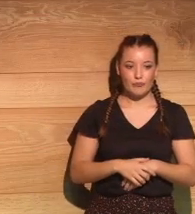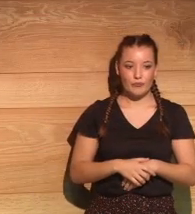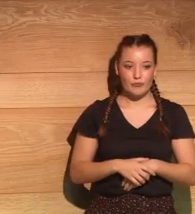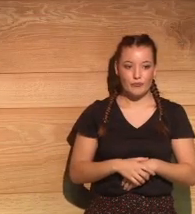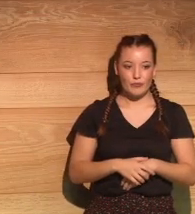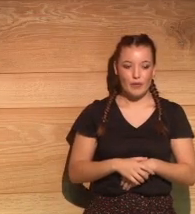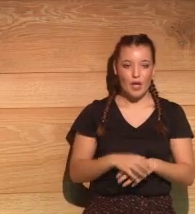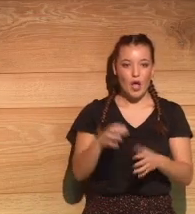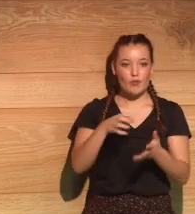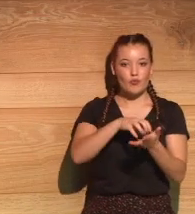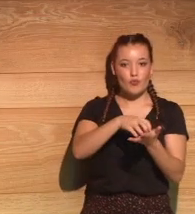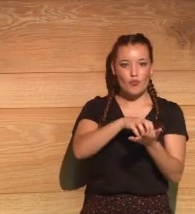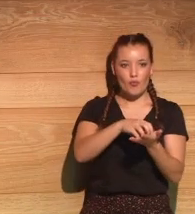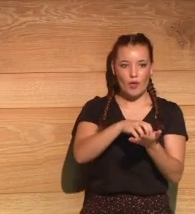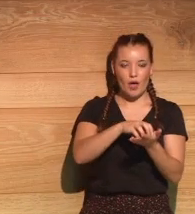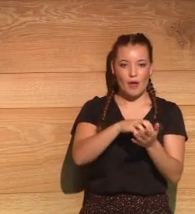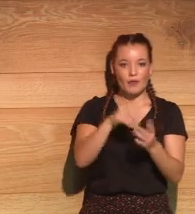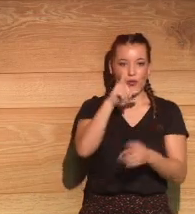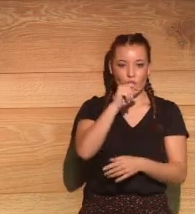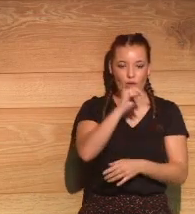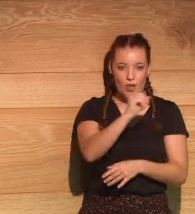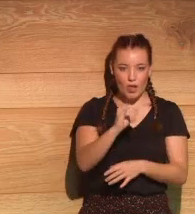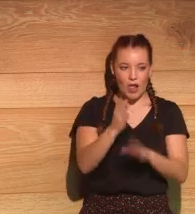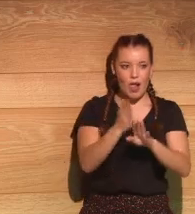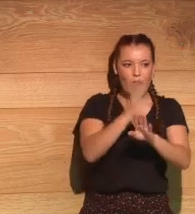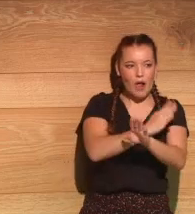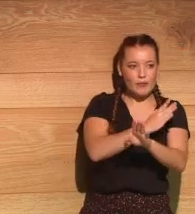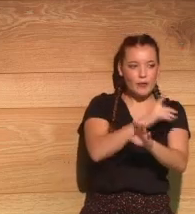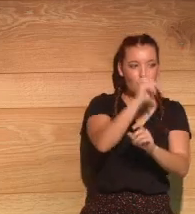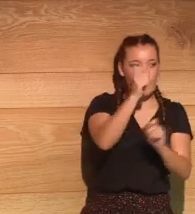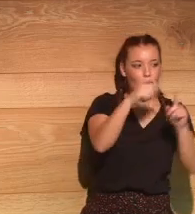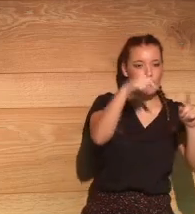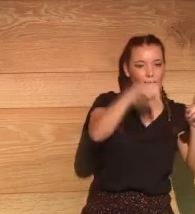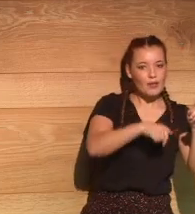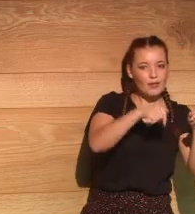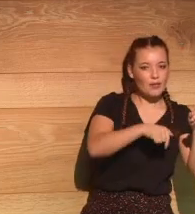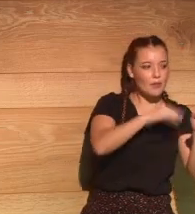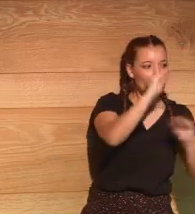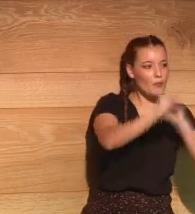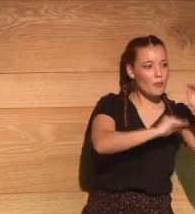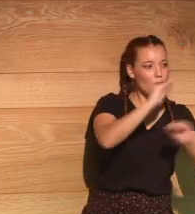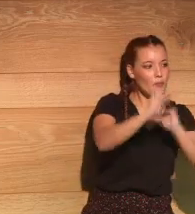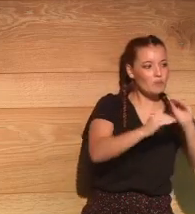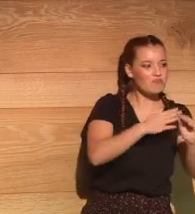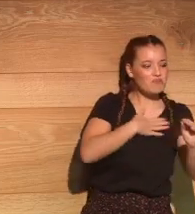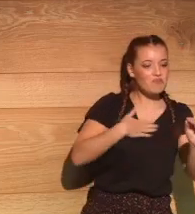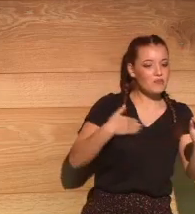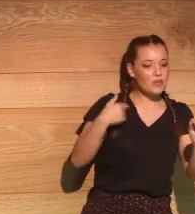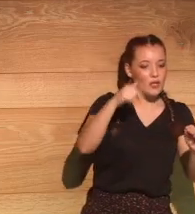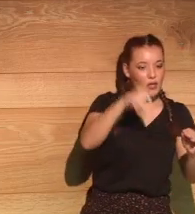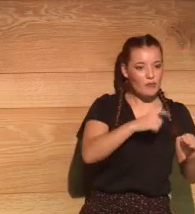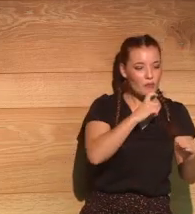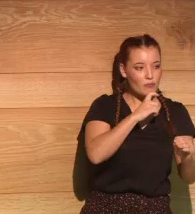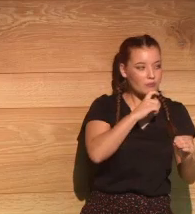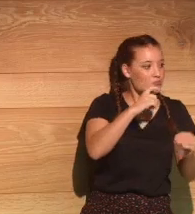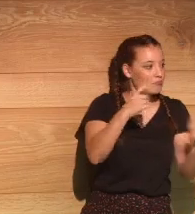una consulta o una duda, una cuestión que plantean a través de Twitter, si alguien aquí en el espacio Fundación Telefónica quiere preguntar, plantear